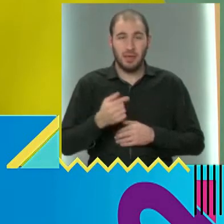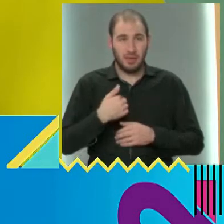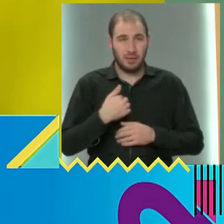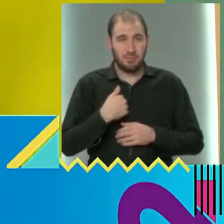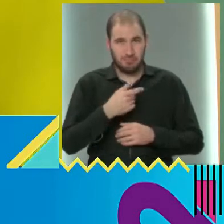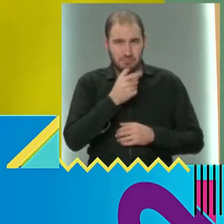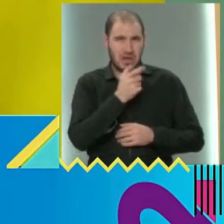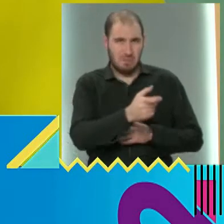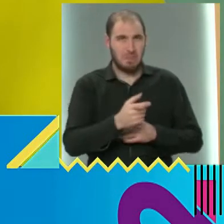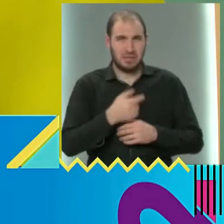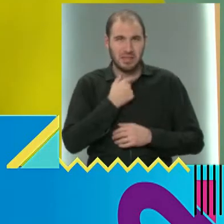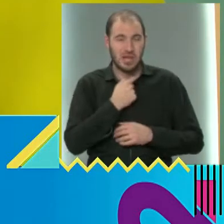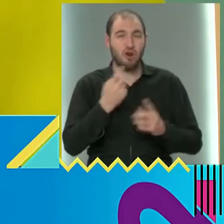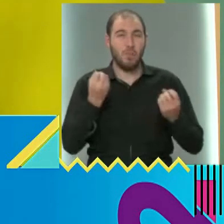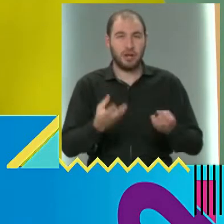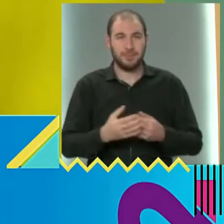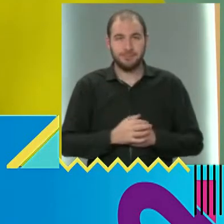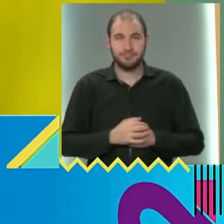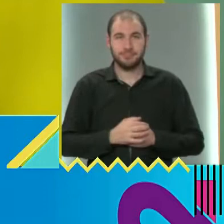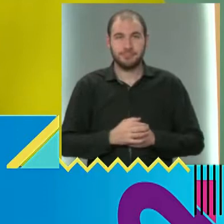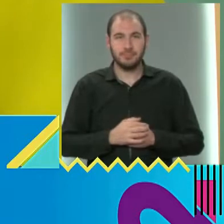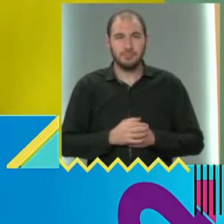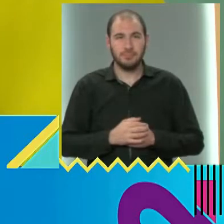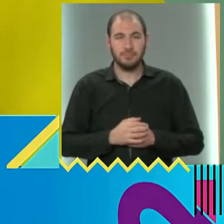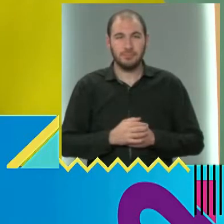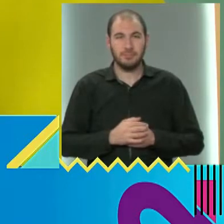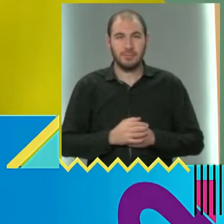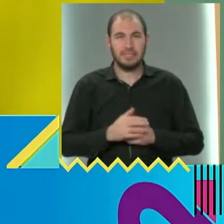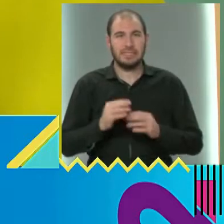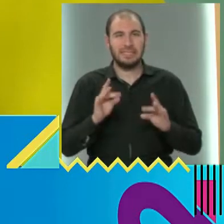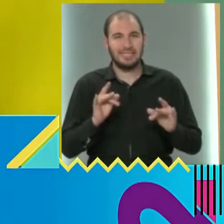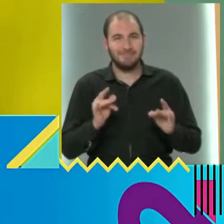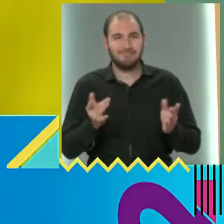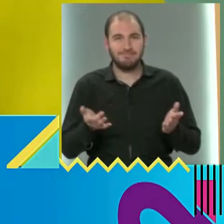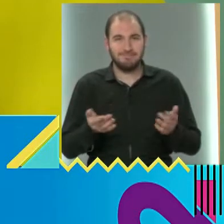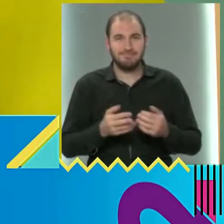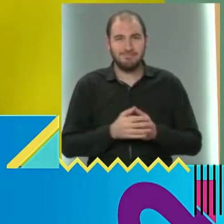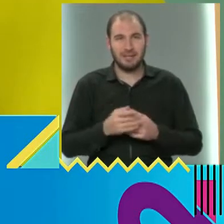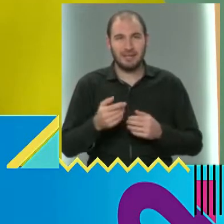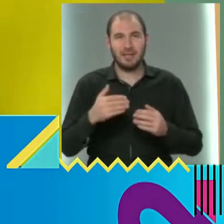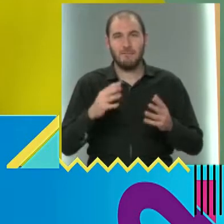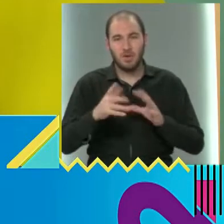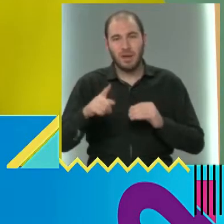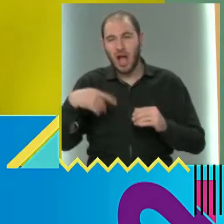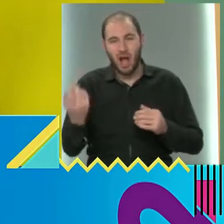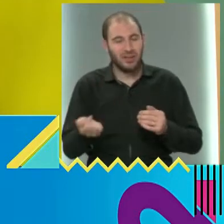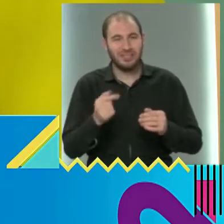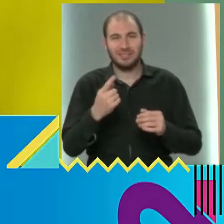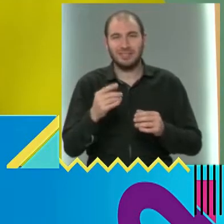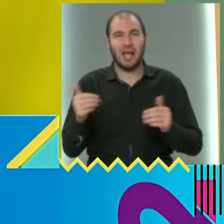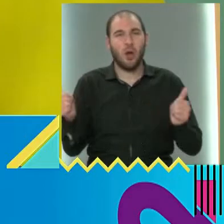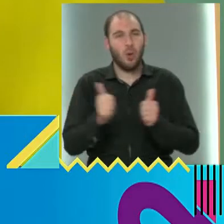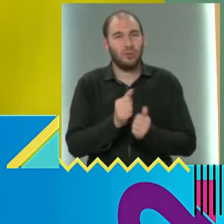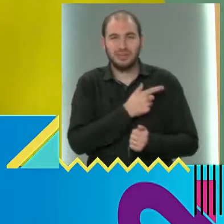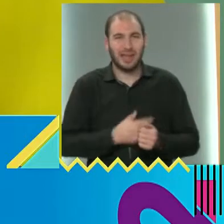Me gustaría contestarla porque realmente es muy difícil que pueda acceder de otra manera que no sea con el